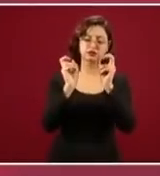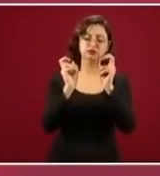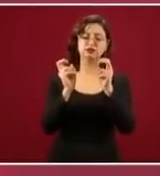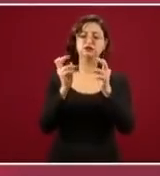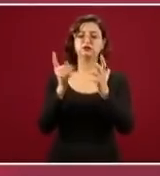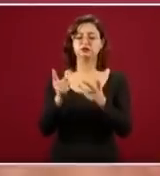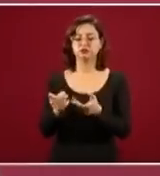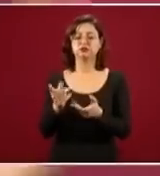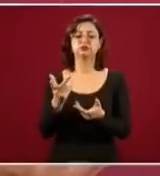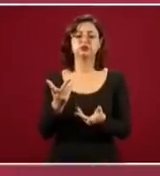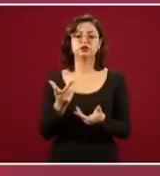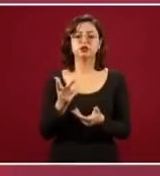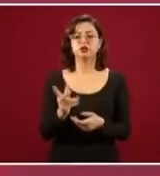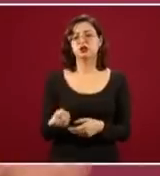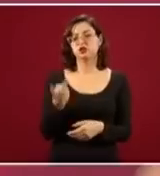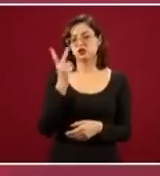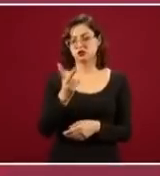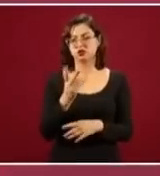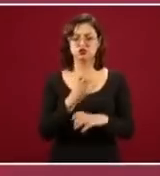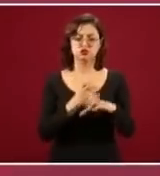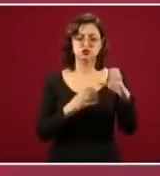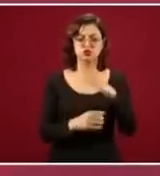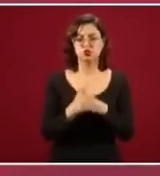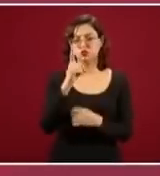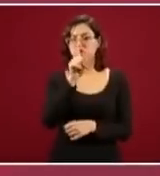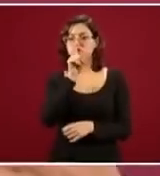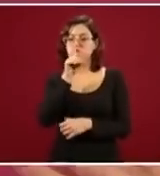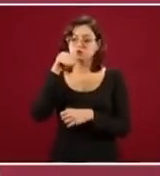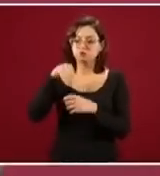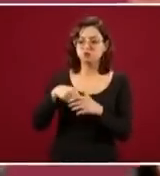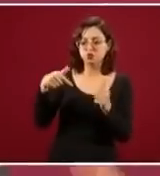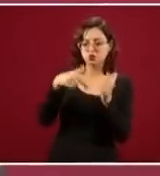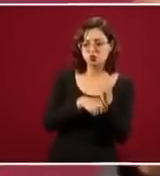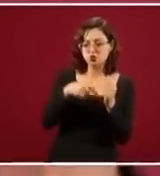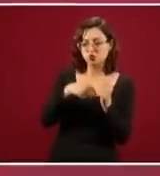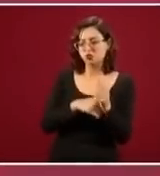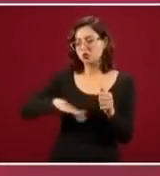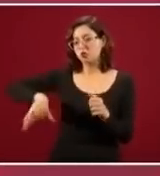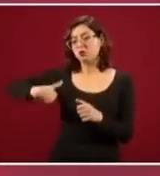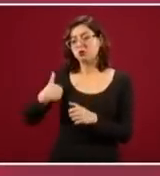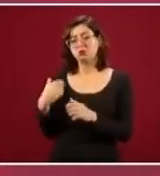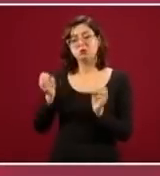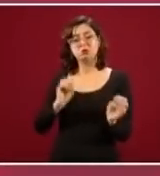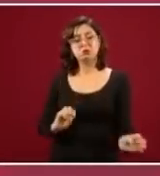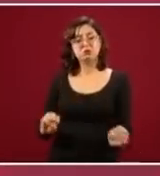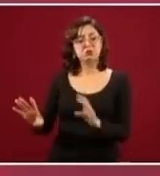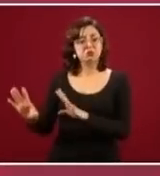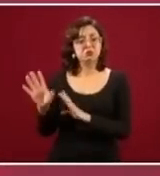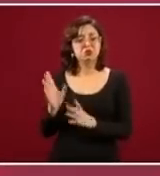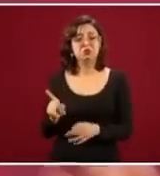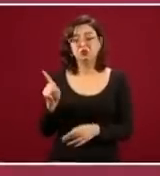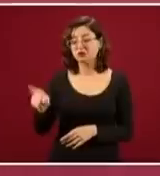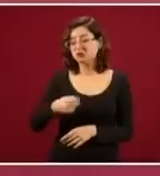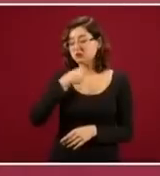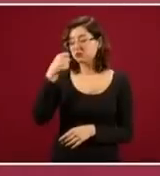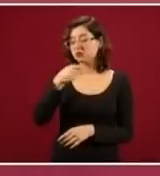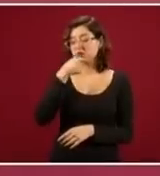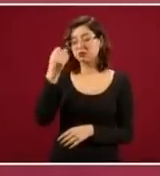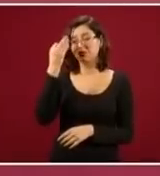de unas bodegas. Es decir, hay las dos cosas: que se esconde en bodegas y es medicamento viejo de administraciones previas,